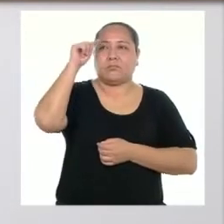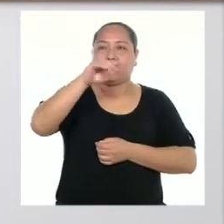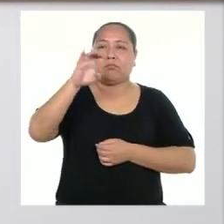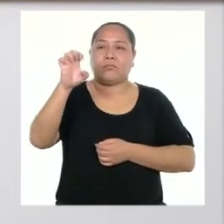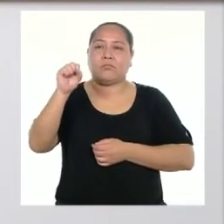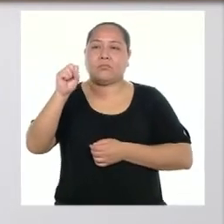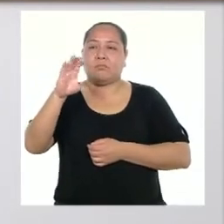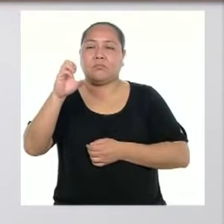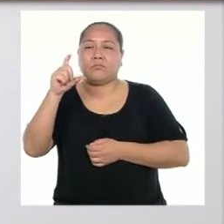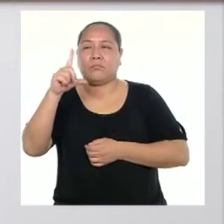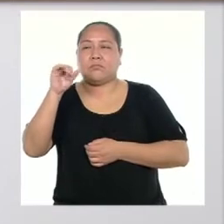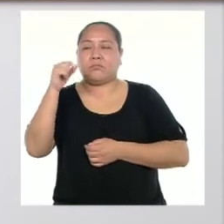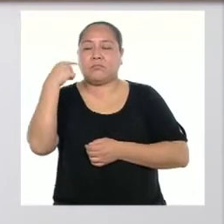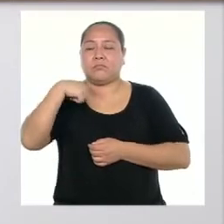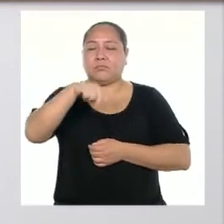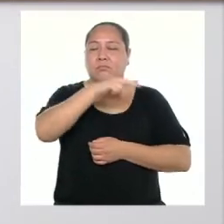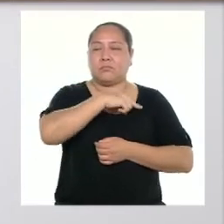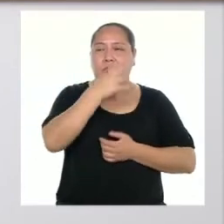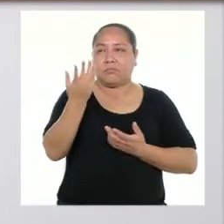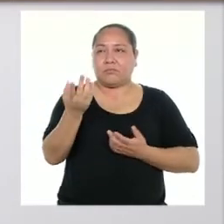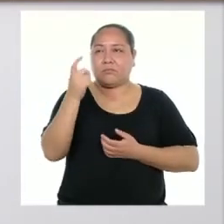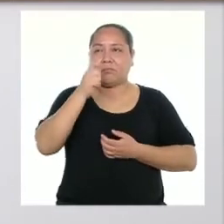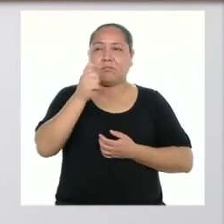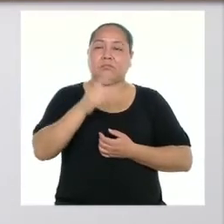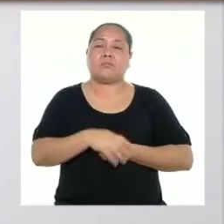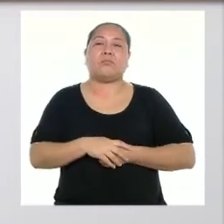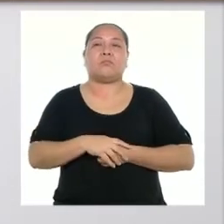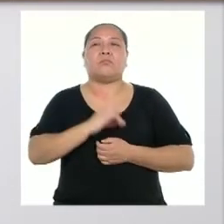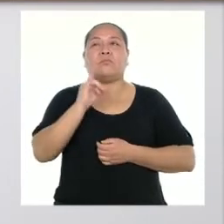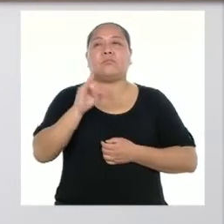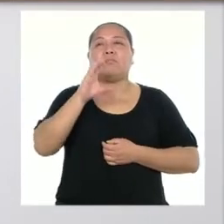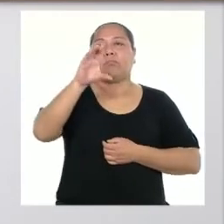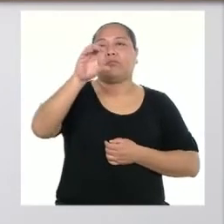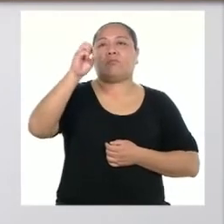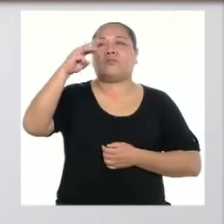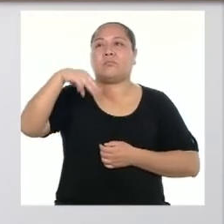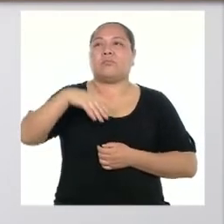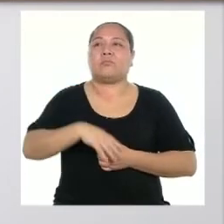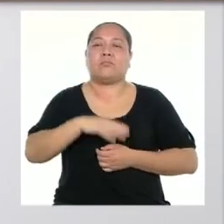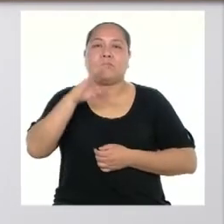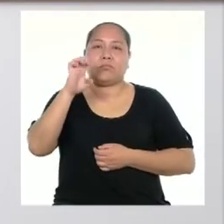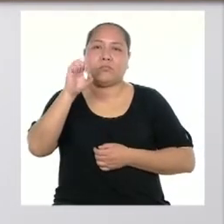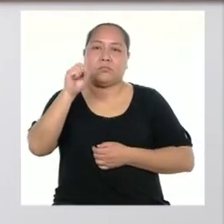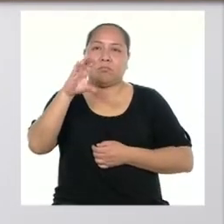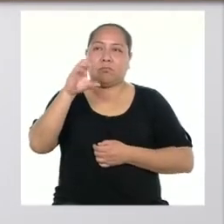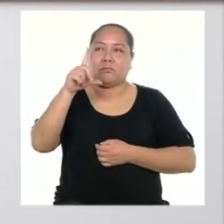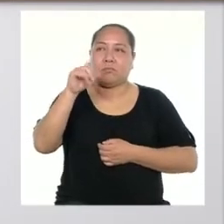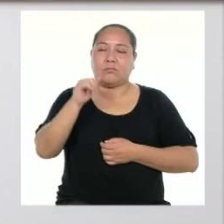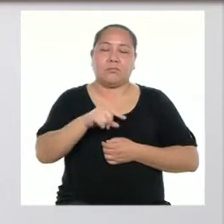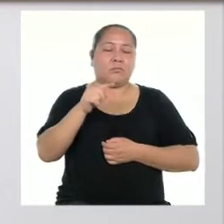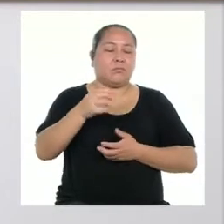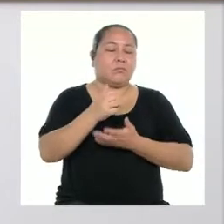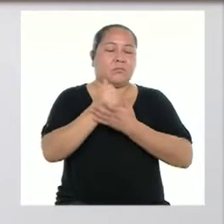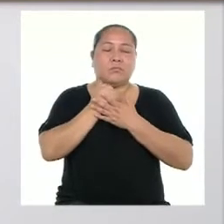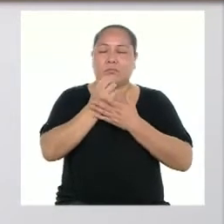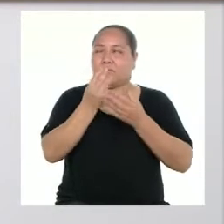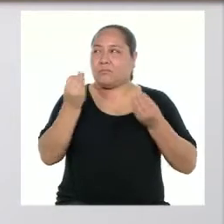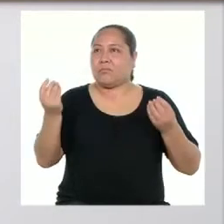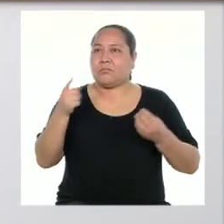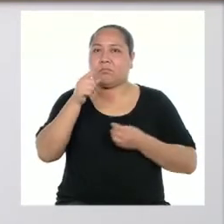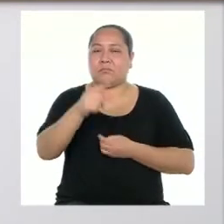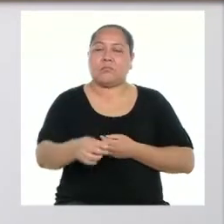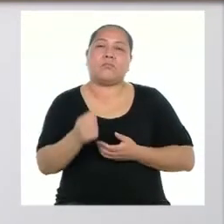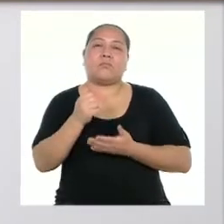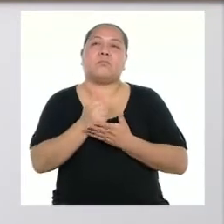escala. Para nuestro caso, por convención, usaremos los centímetros. La escala es de gran utilidad, pues